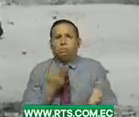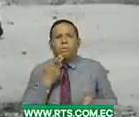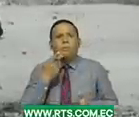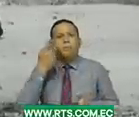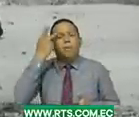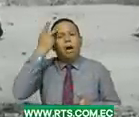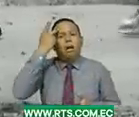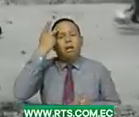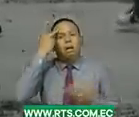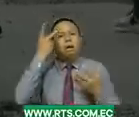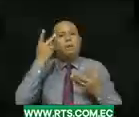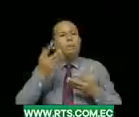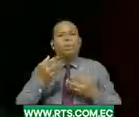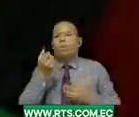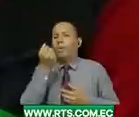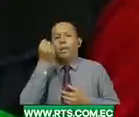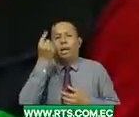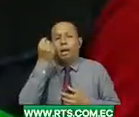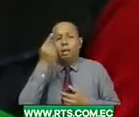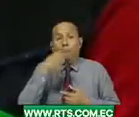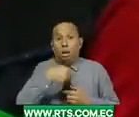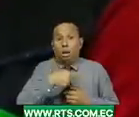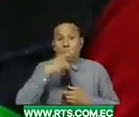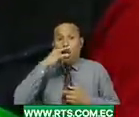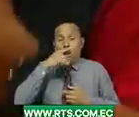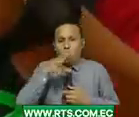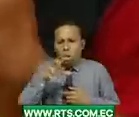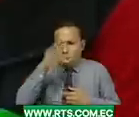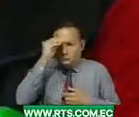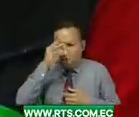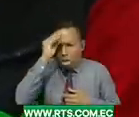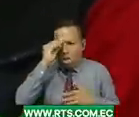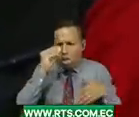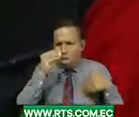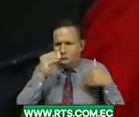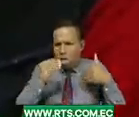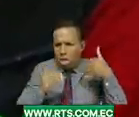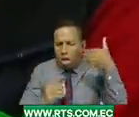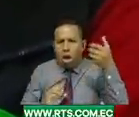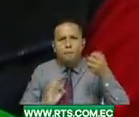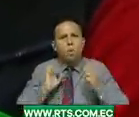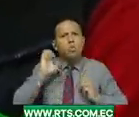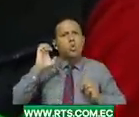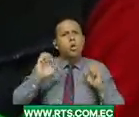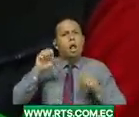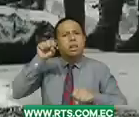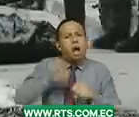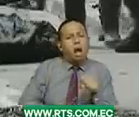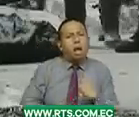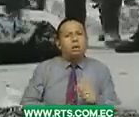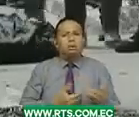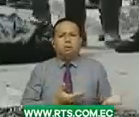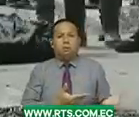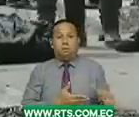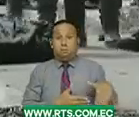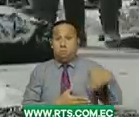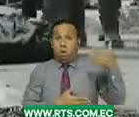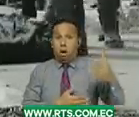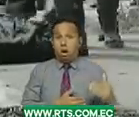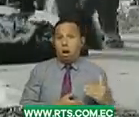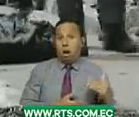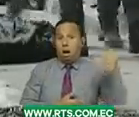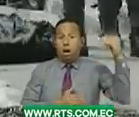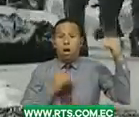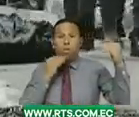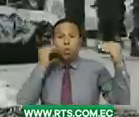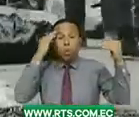momento no se den cuenta que eso a futuro es un daño para la parte emocional del niño. Y a futuro esos niños, cuando sean adultos, va a suceder